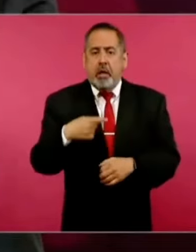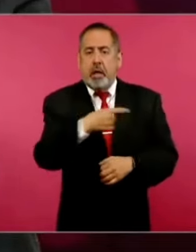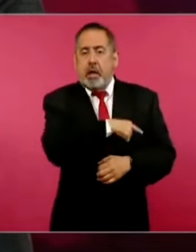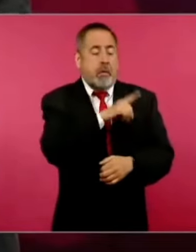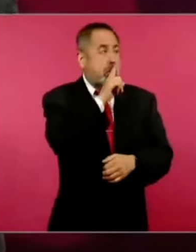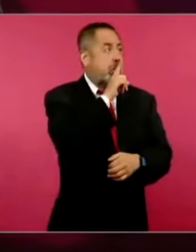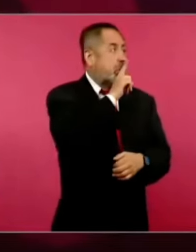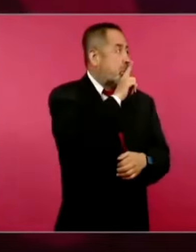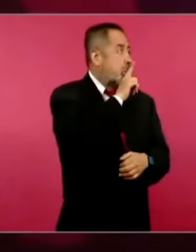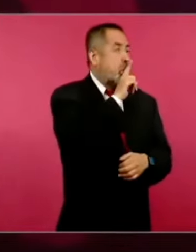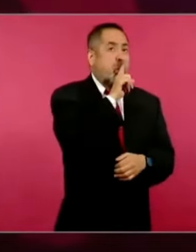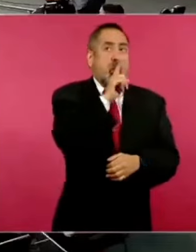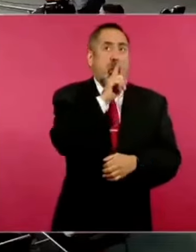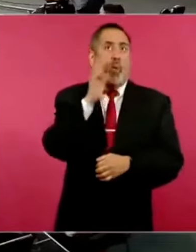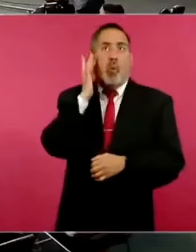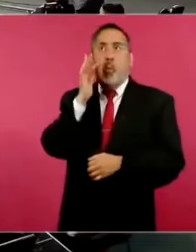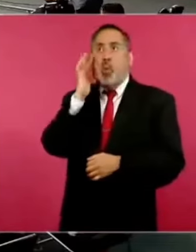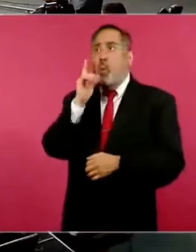ponlos ahí otra vez,